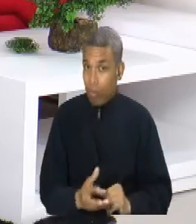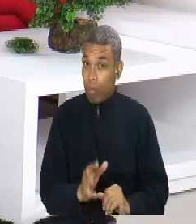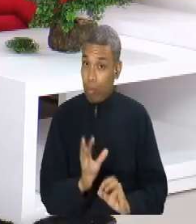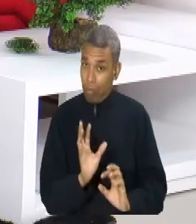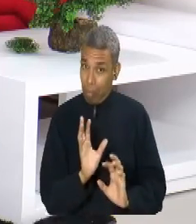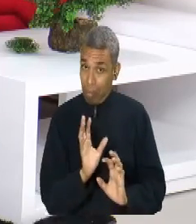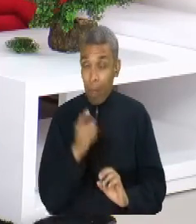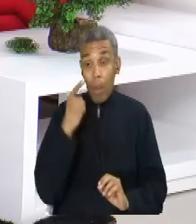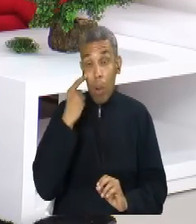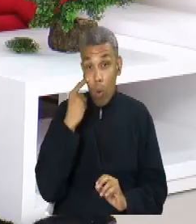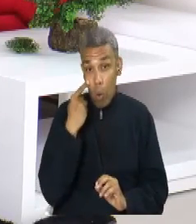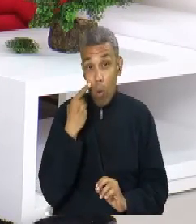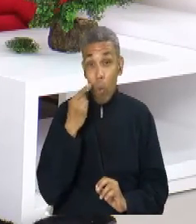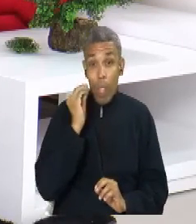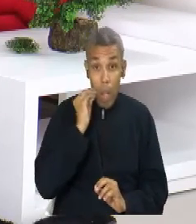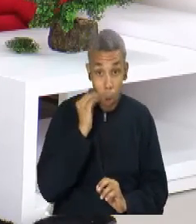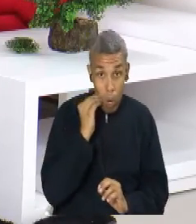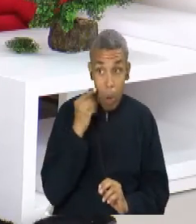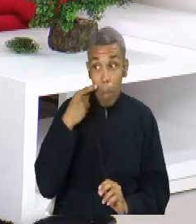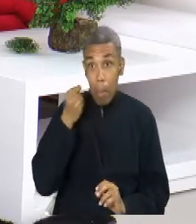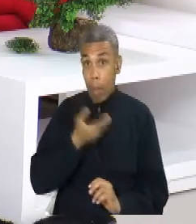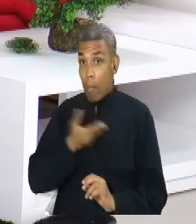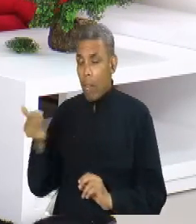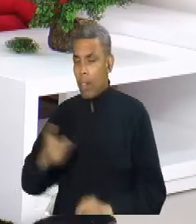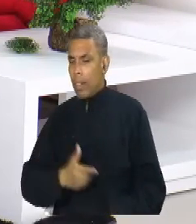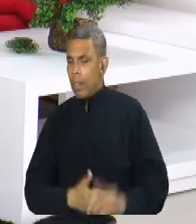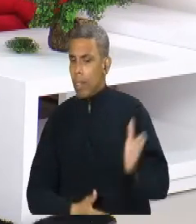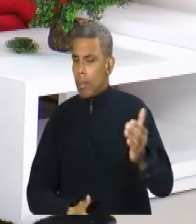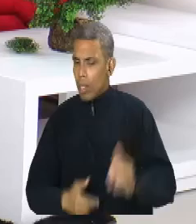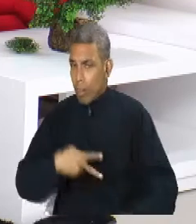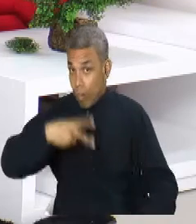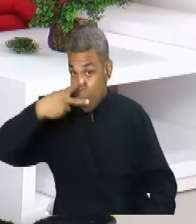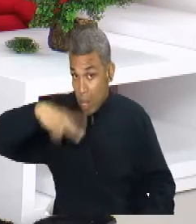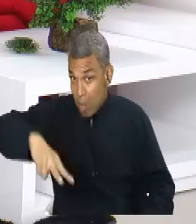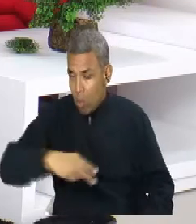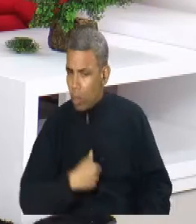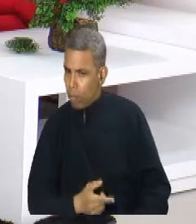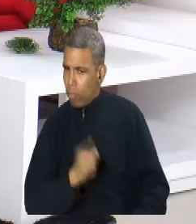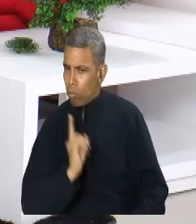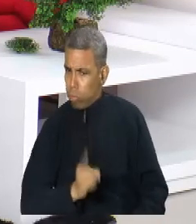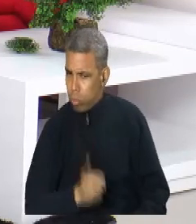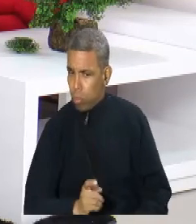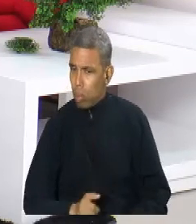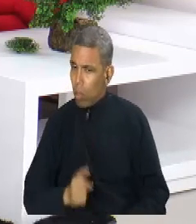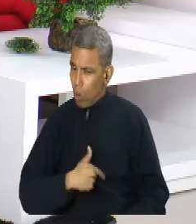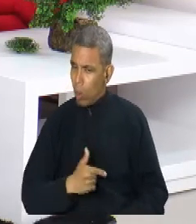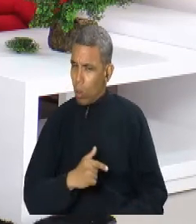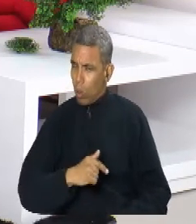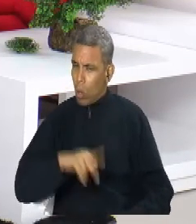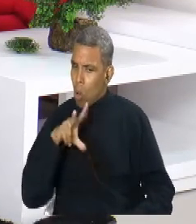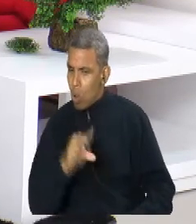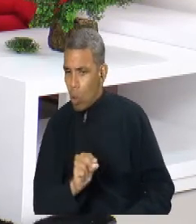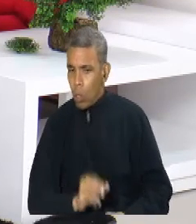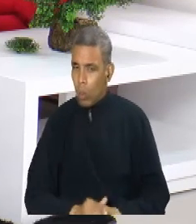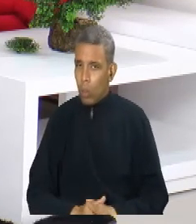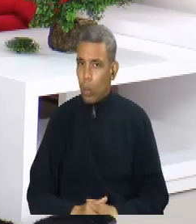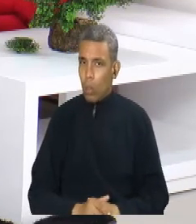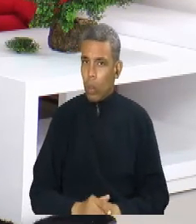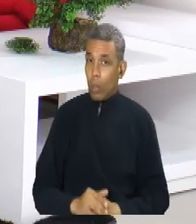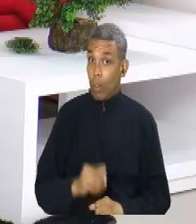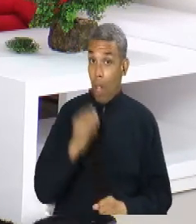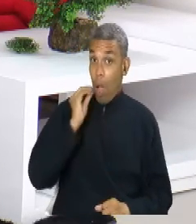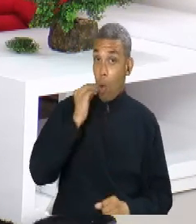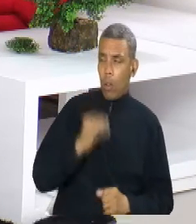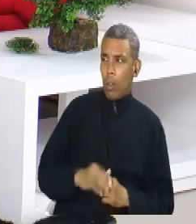es importante reforzar le al niño de que la autoridad lo tienen los papás y que ellos son los que deciden que